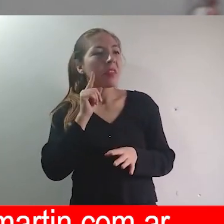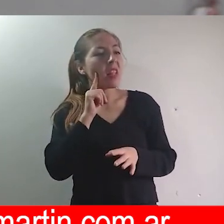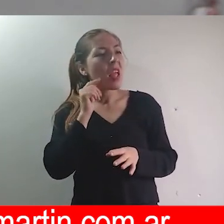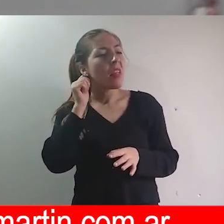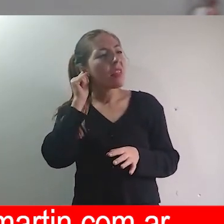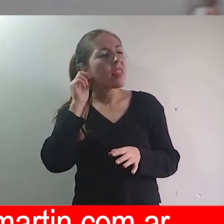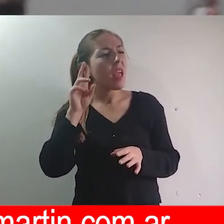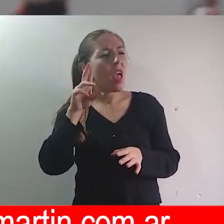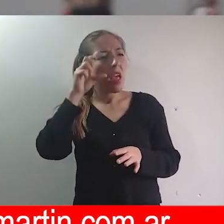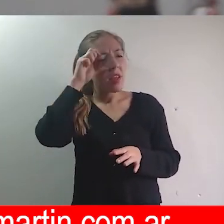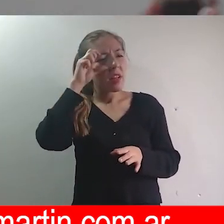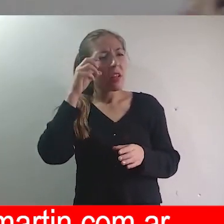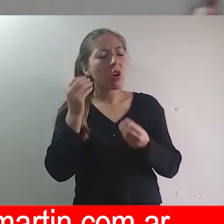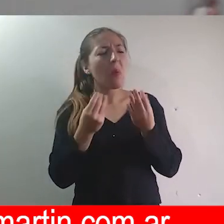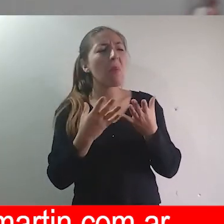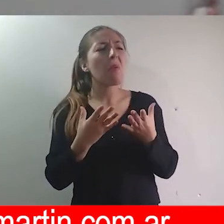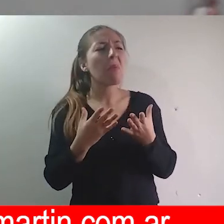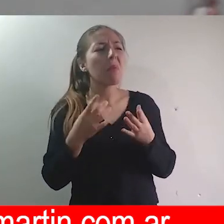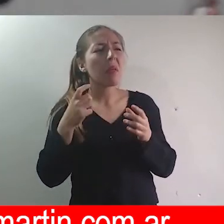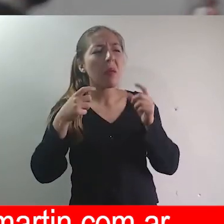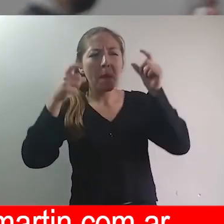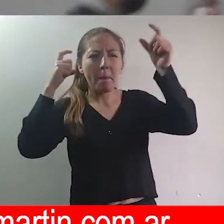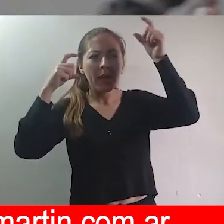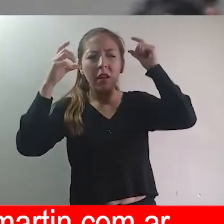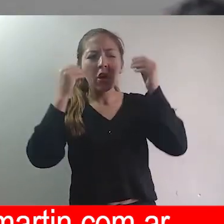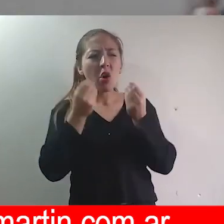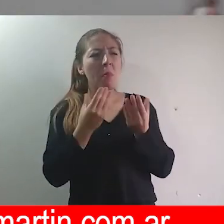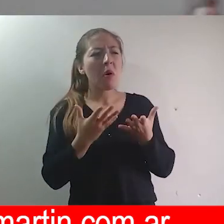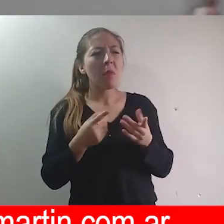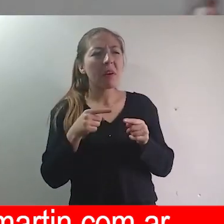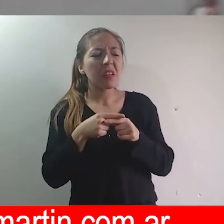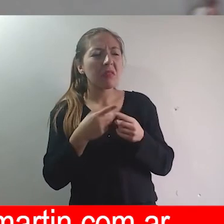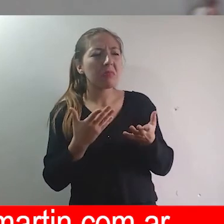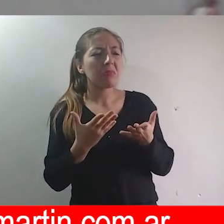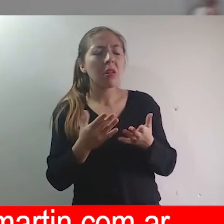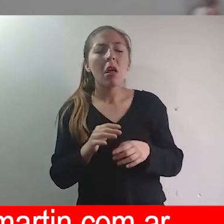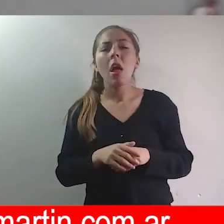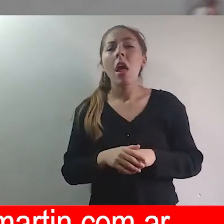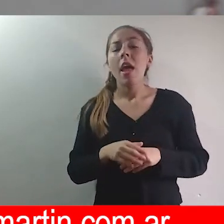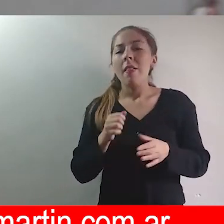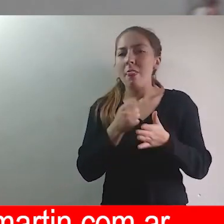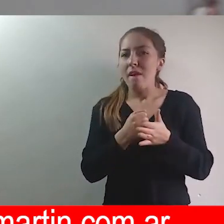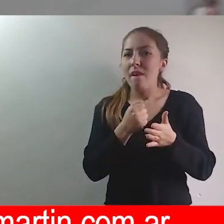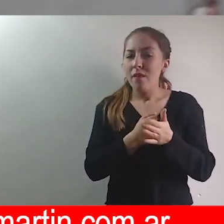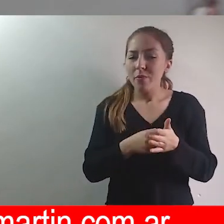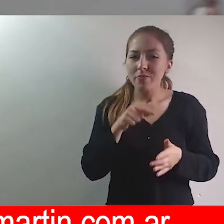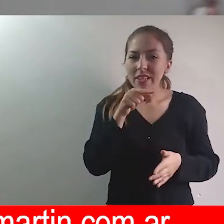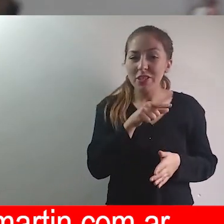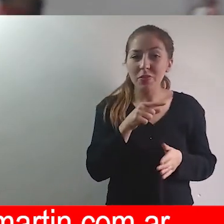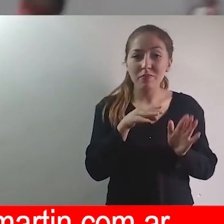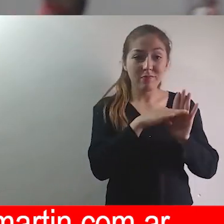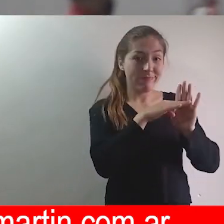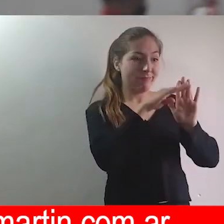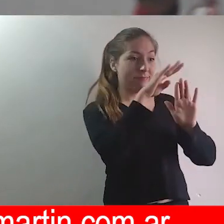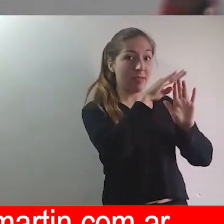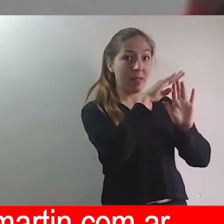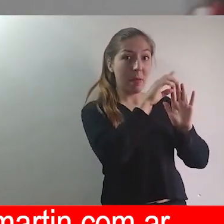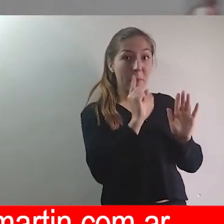¿Cómo imaginan que puede ser? Duro también, un partido complicado, un rival que está ahí